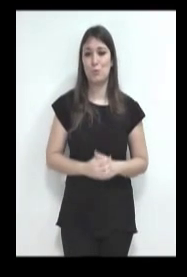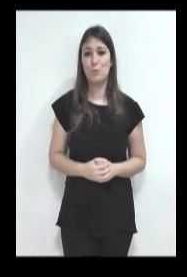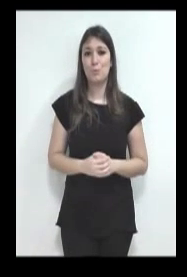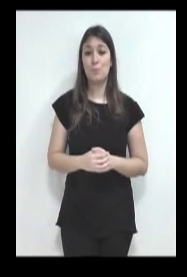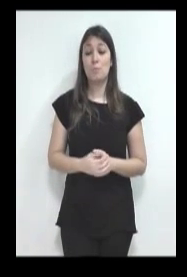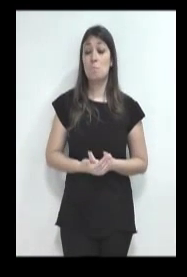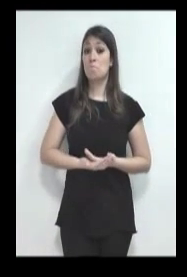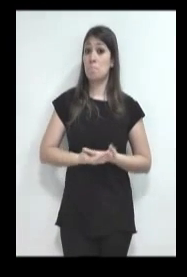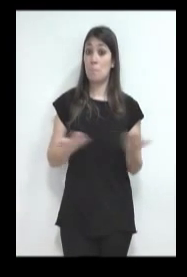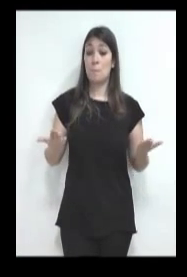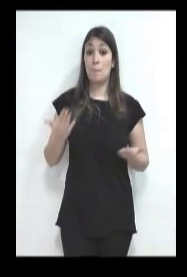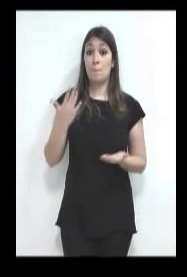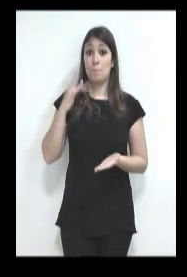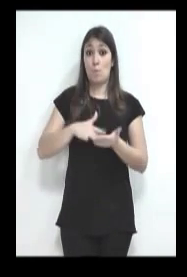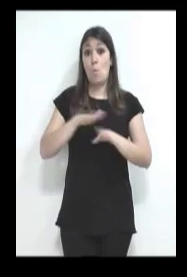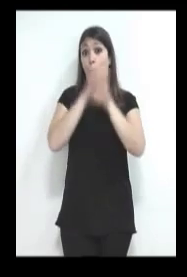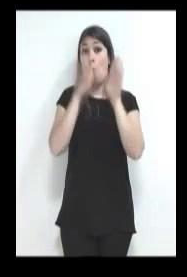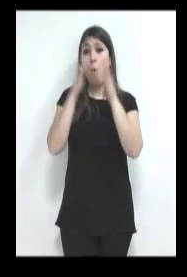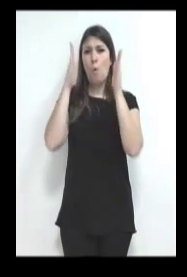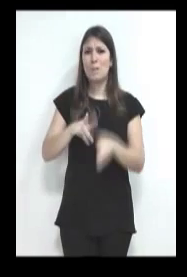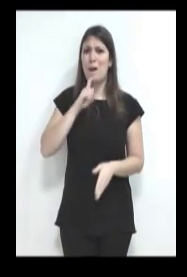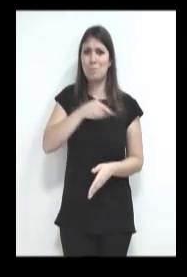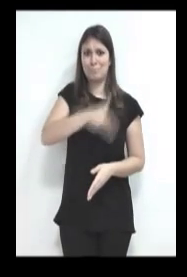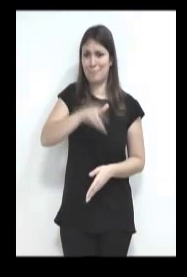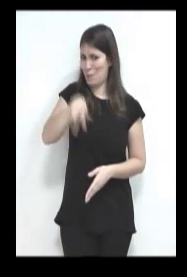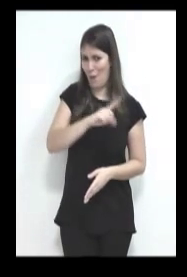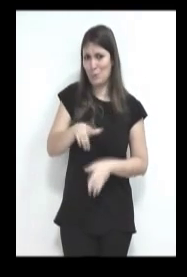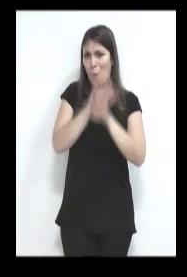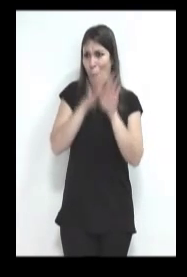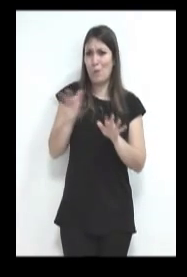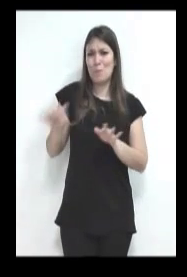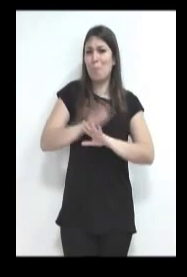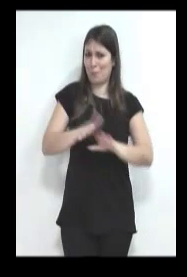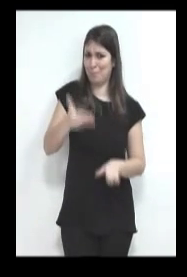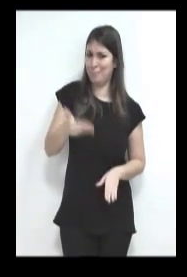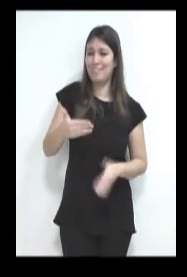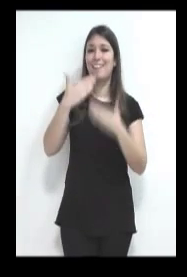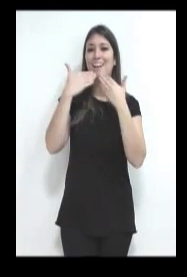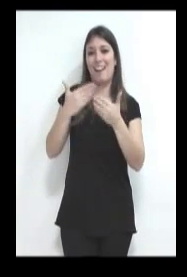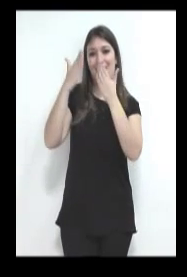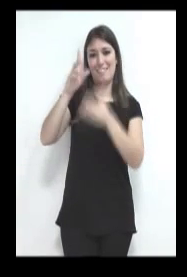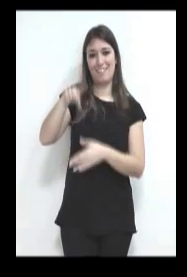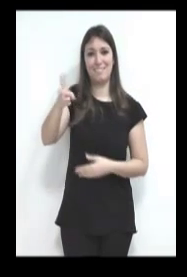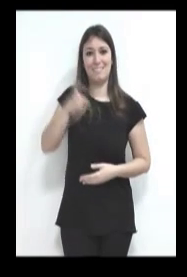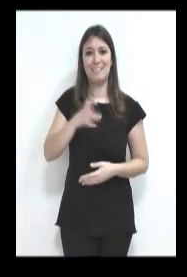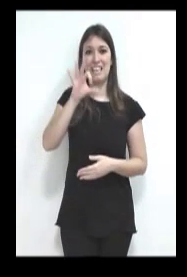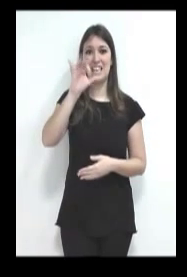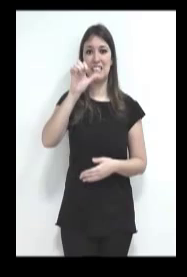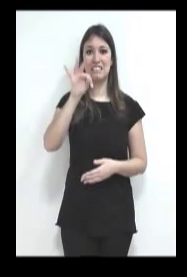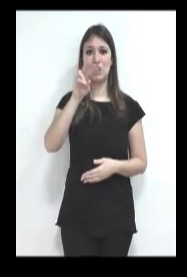Y por último, que no el último, muchísimas gracias también por venir,